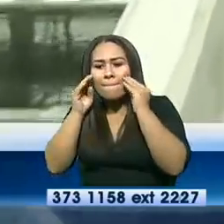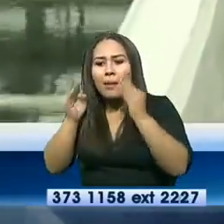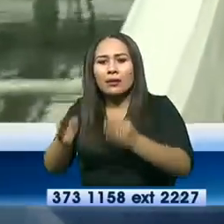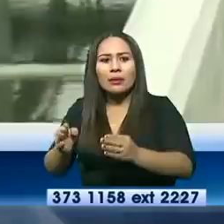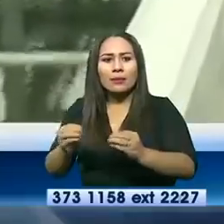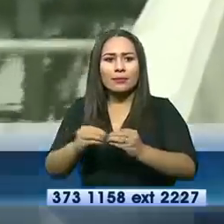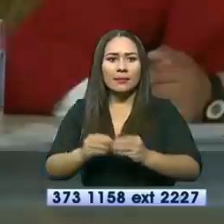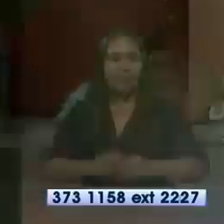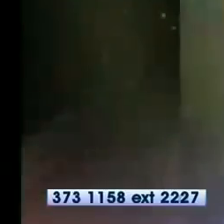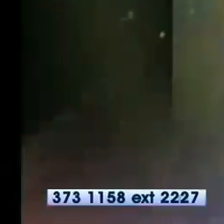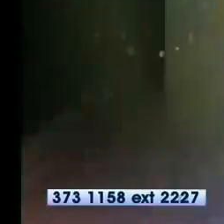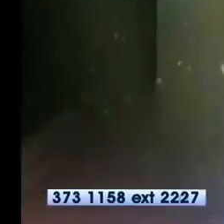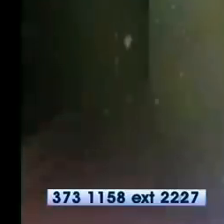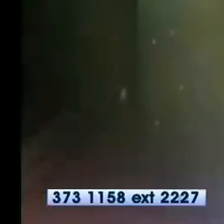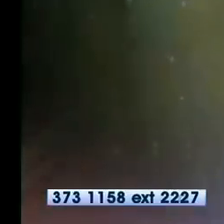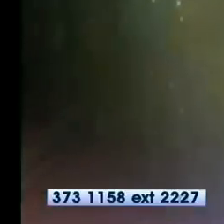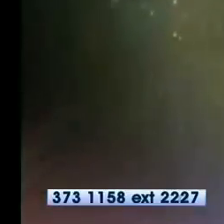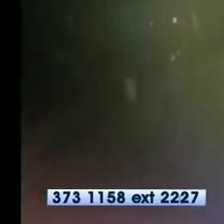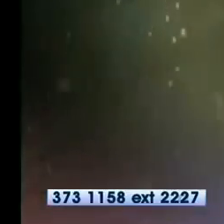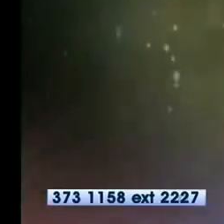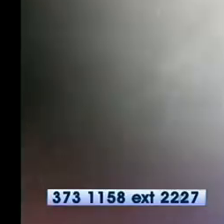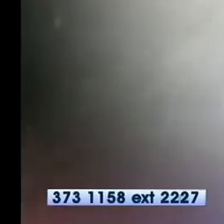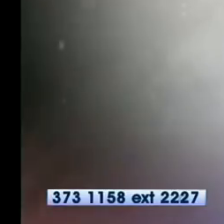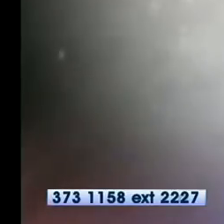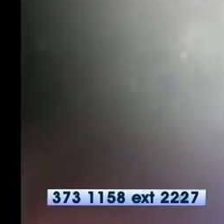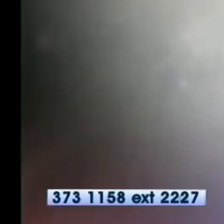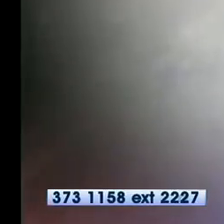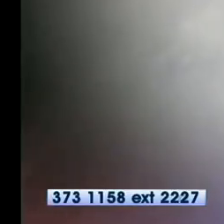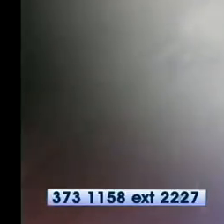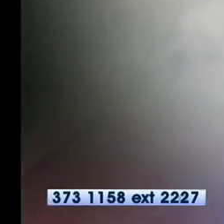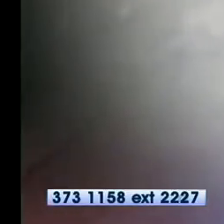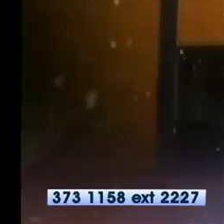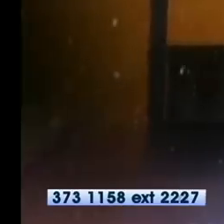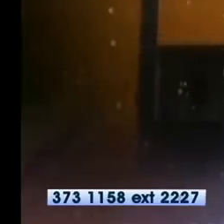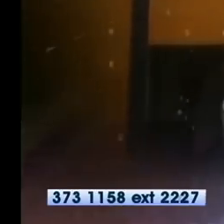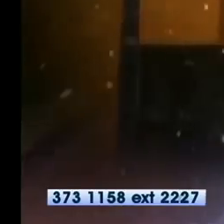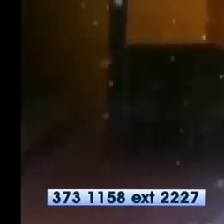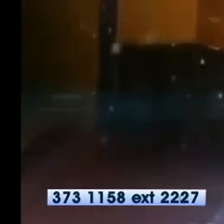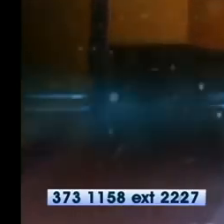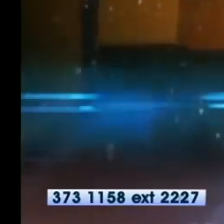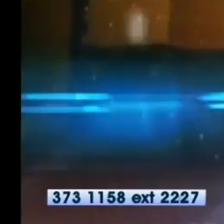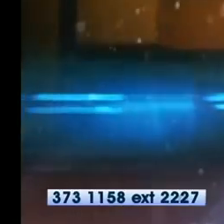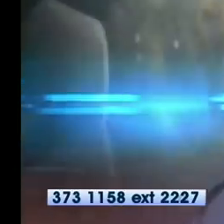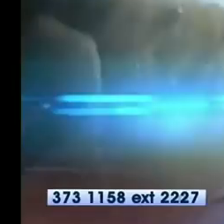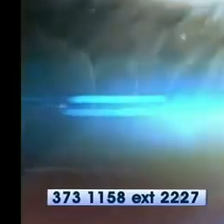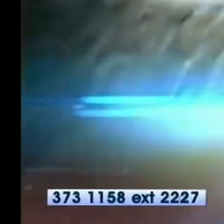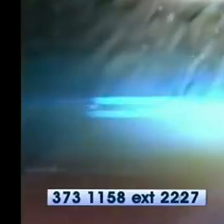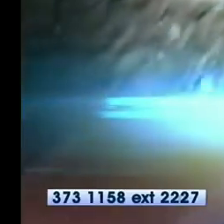We'll be right back.